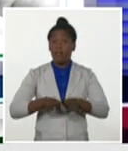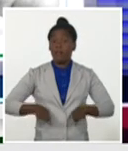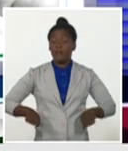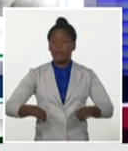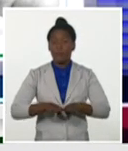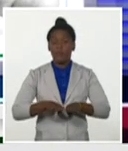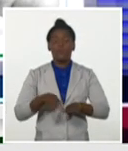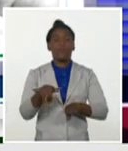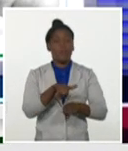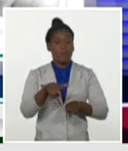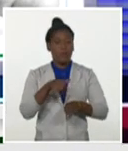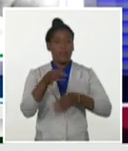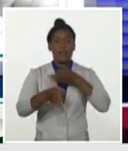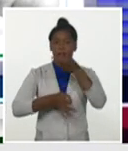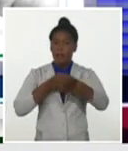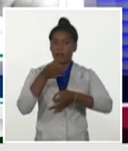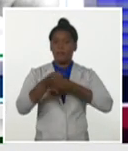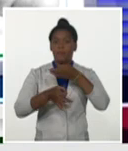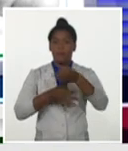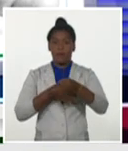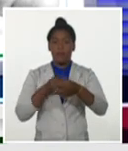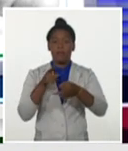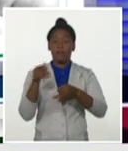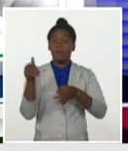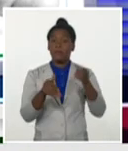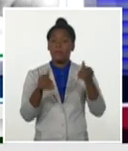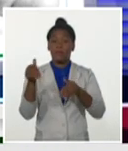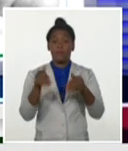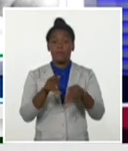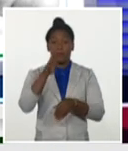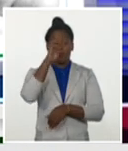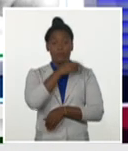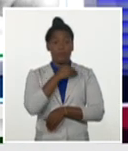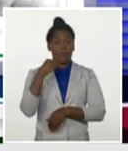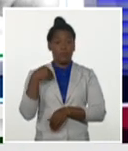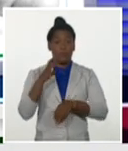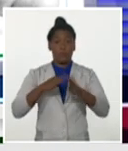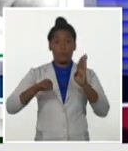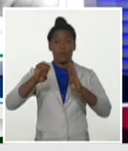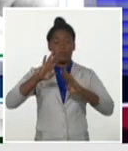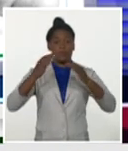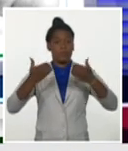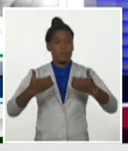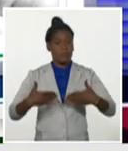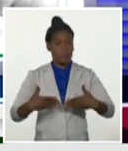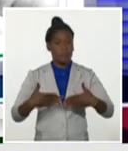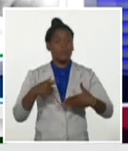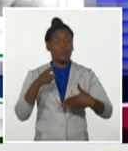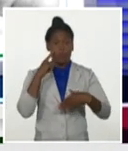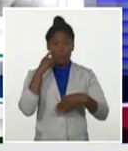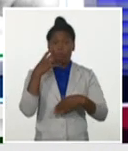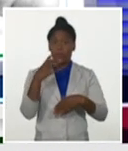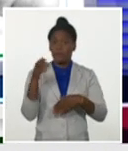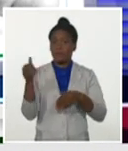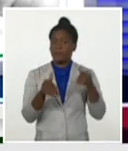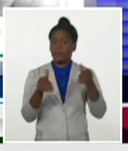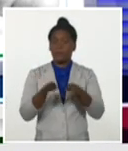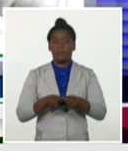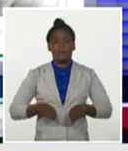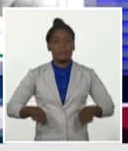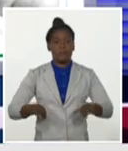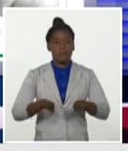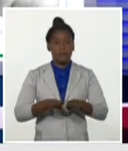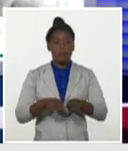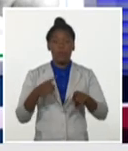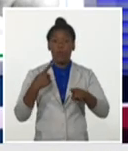ello el doctor José Ángel Portal Miranda, ministro de Salud Pública, el doctor Eduardo Martínez, presidente del Grupo Empresarial